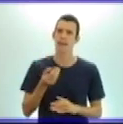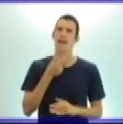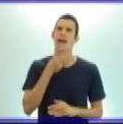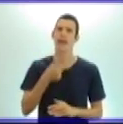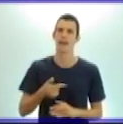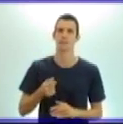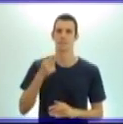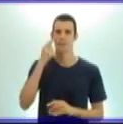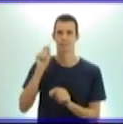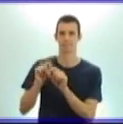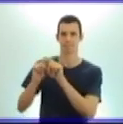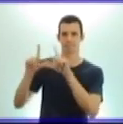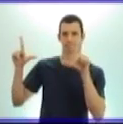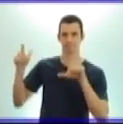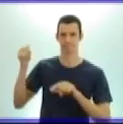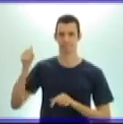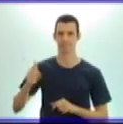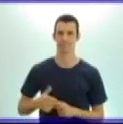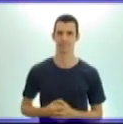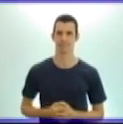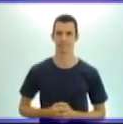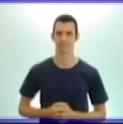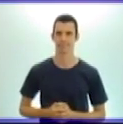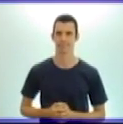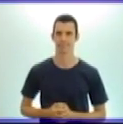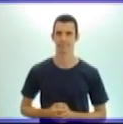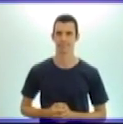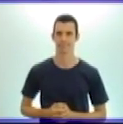la diapositiva.